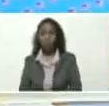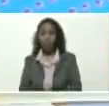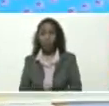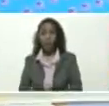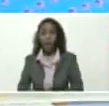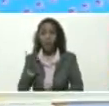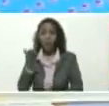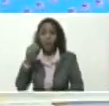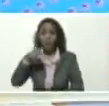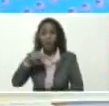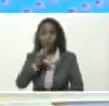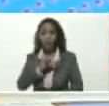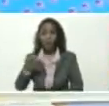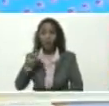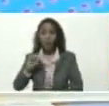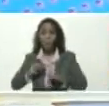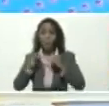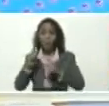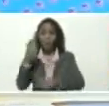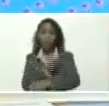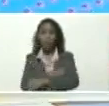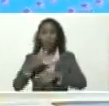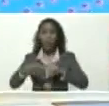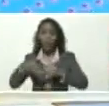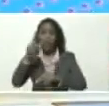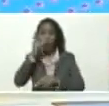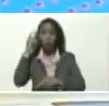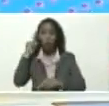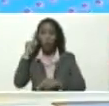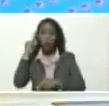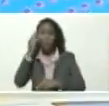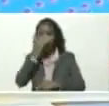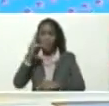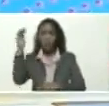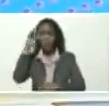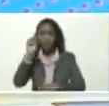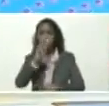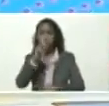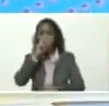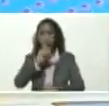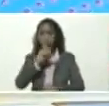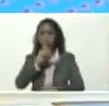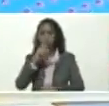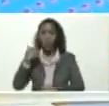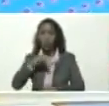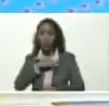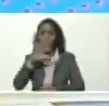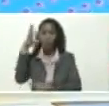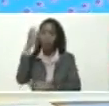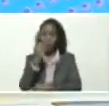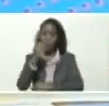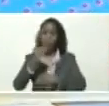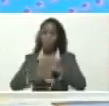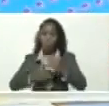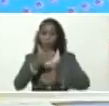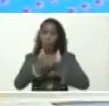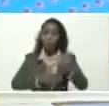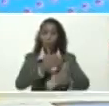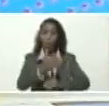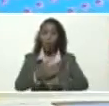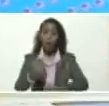Importante, esta semana empezamos la vacunación de niños y niñas mayores de 2 años. Lo estamos logrando.